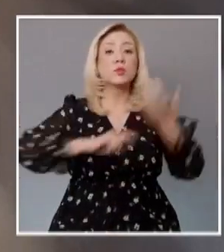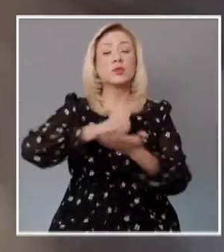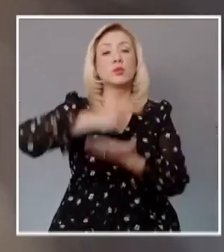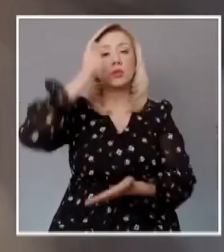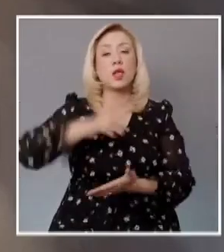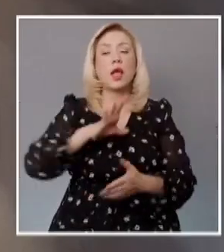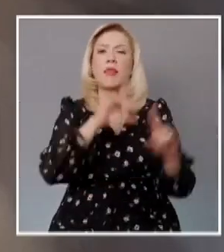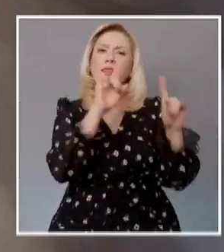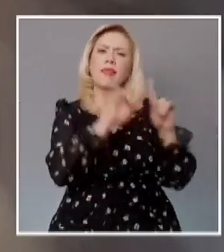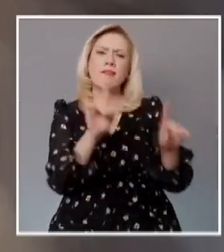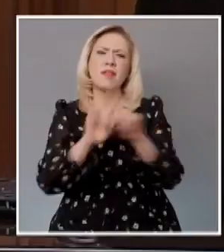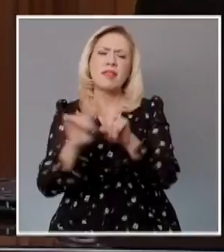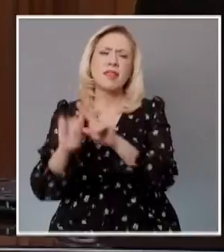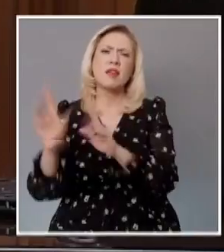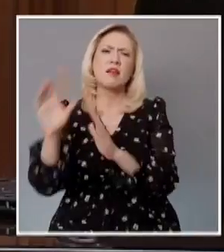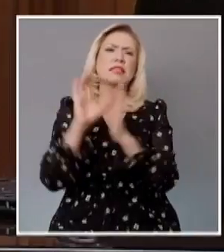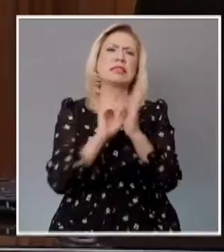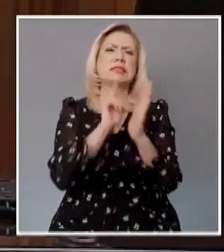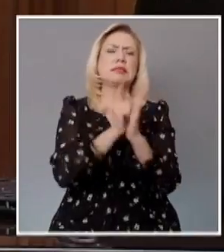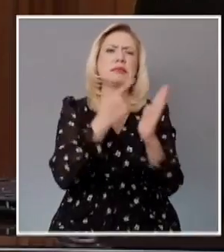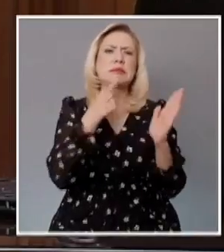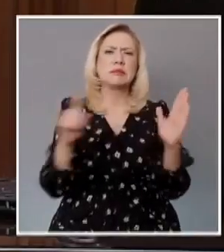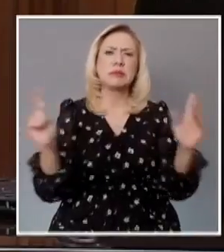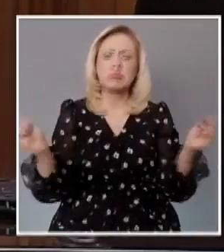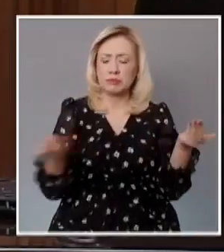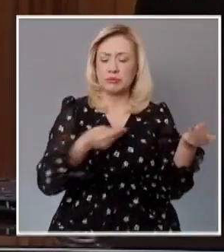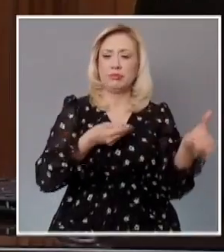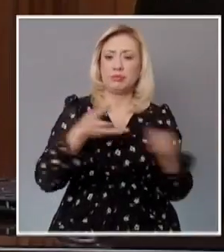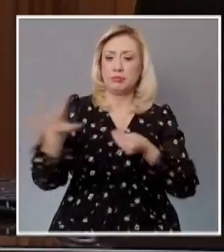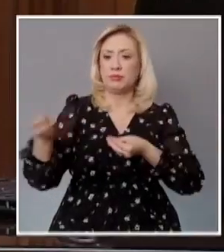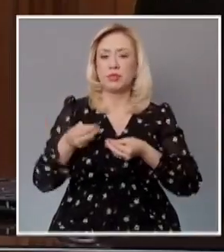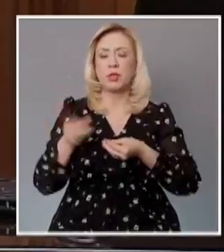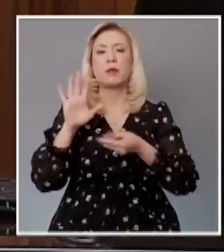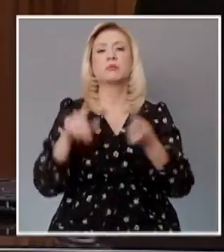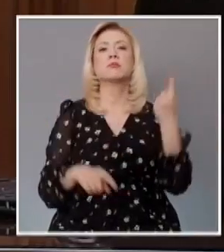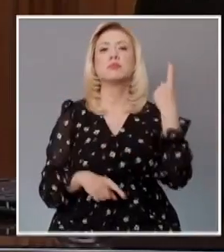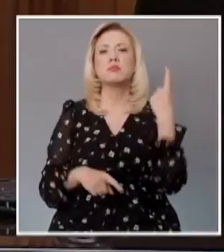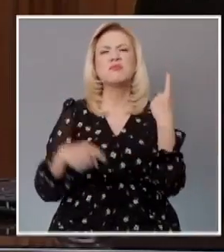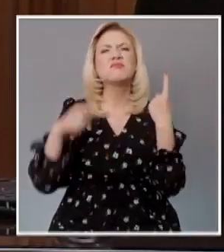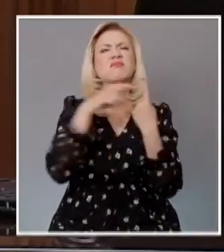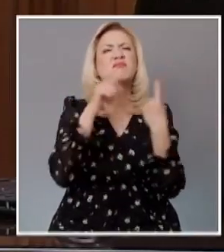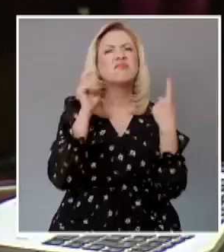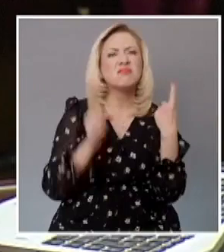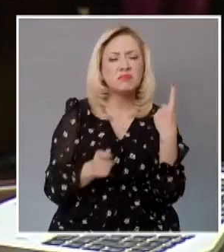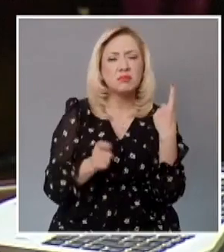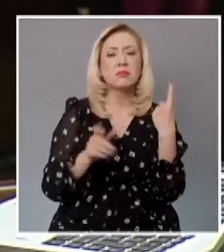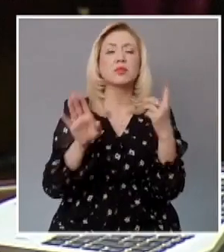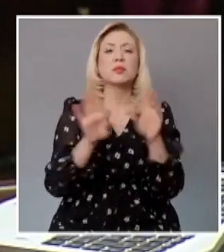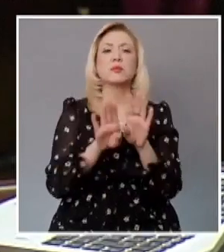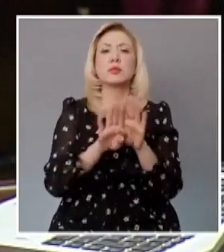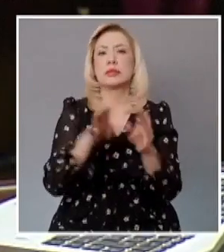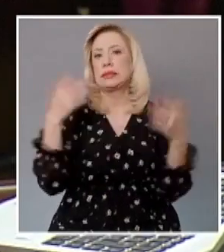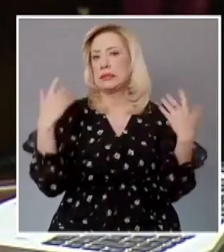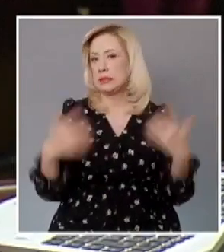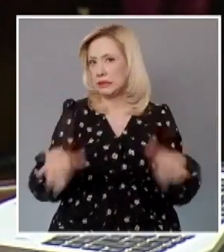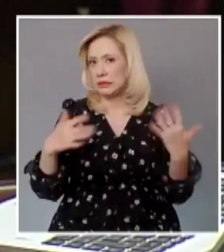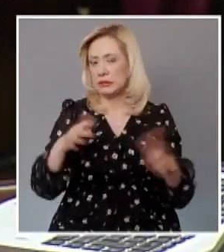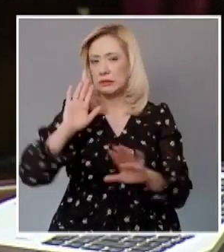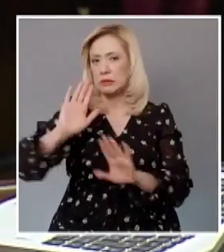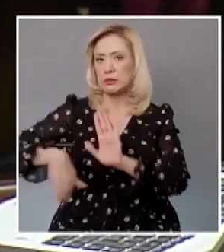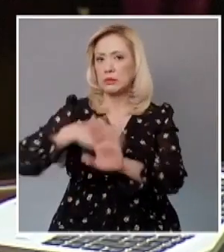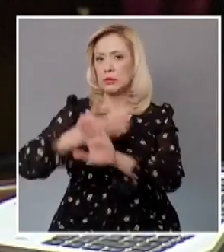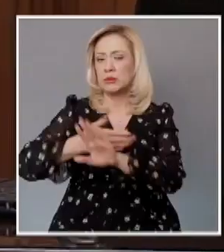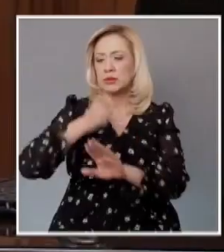acciones de inconstitucionalidad. En el primer caso se trató de acciones de inconstitucionalidad contra disposiciones de la